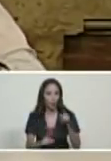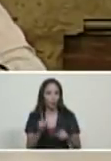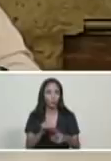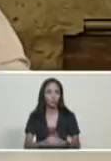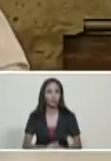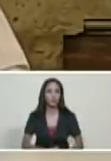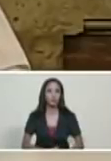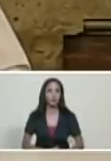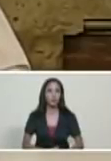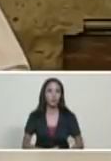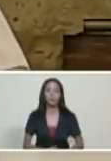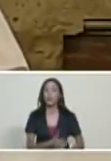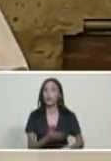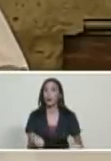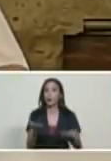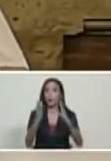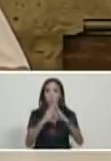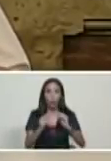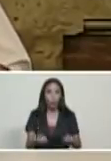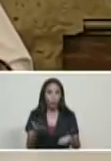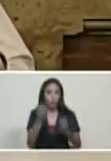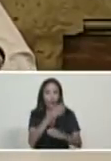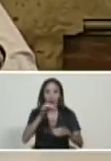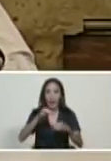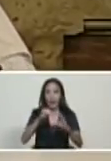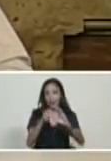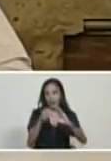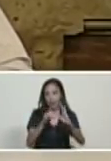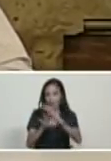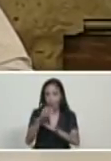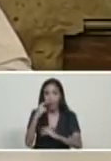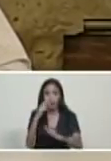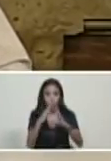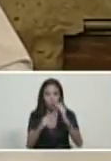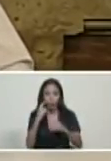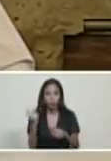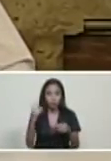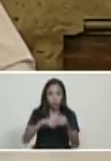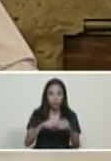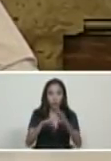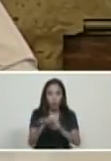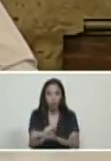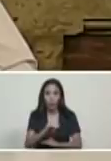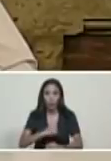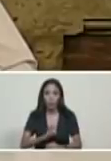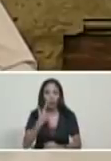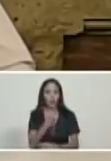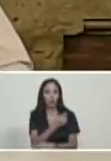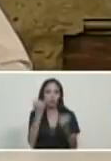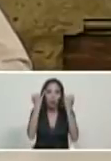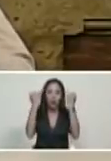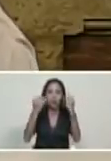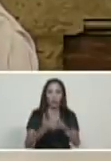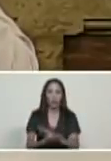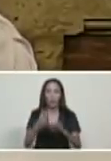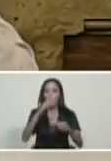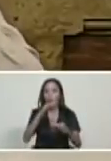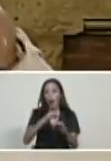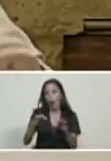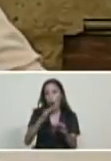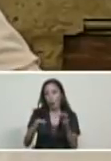Para que los carnetizados, el carné de la patria, puedan incorporarse al plan de ahorro en